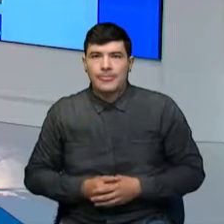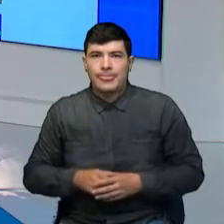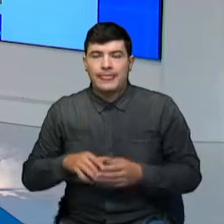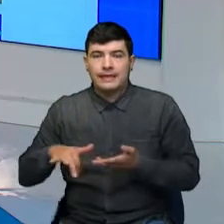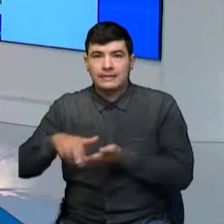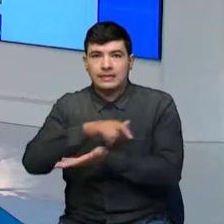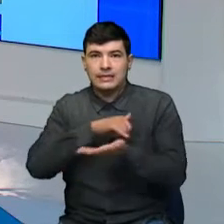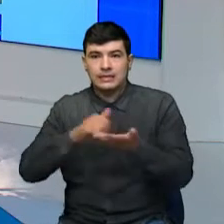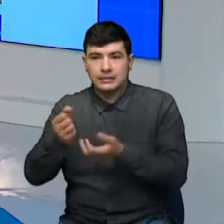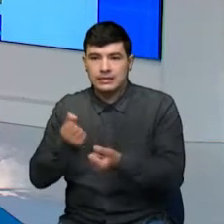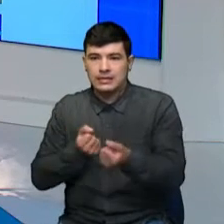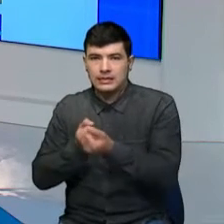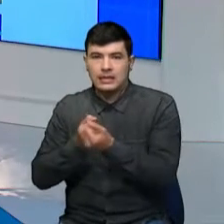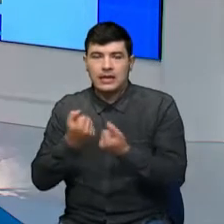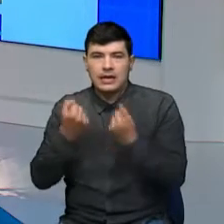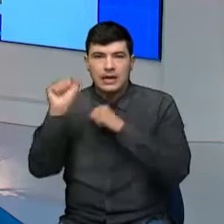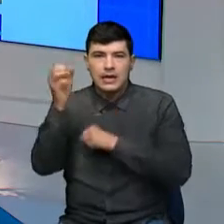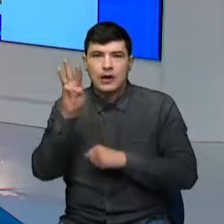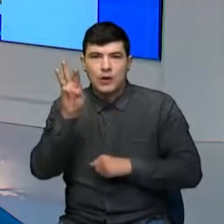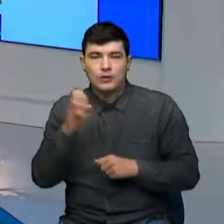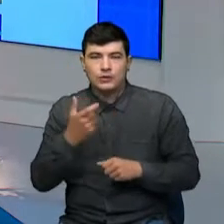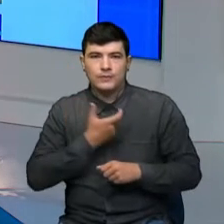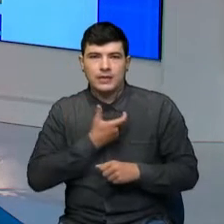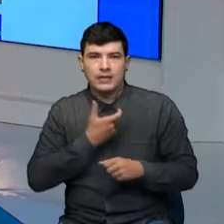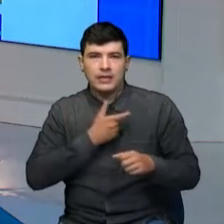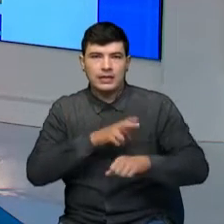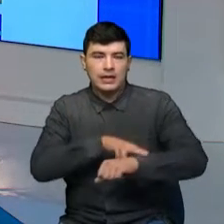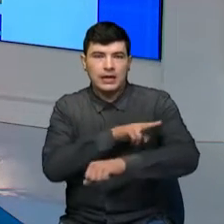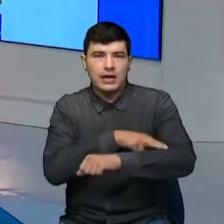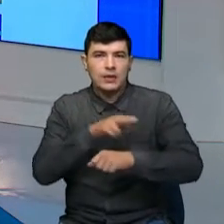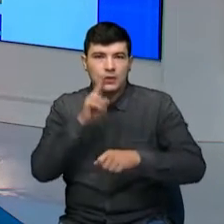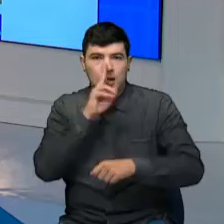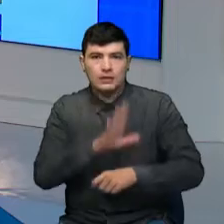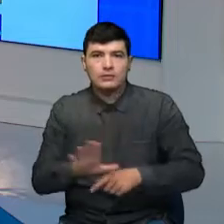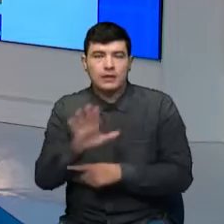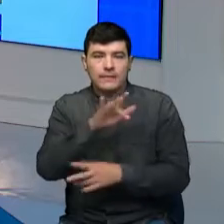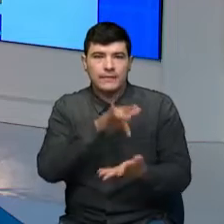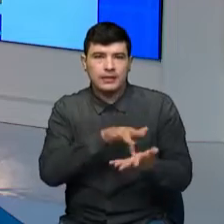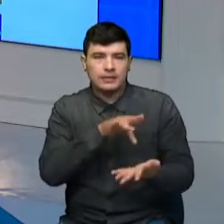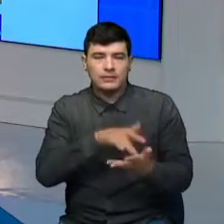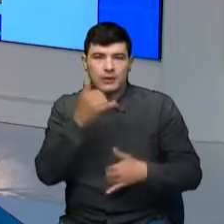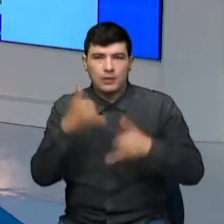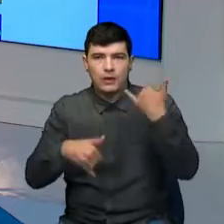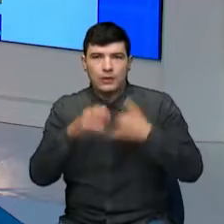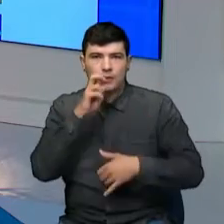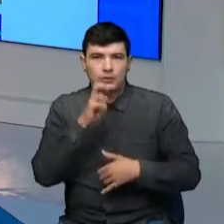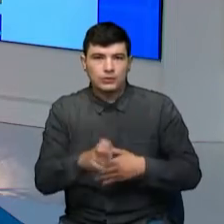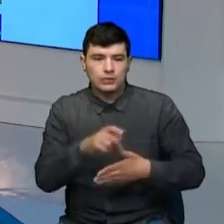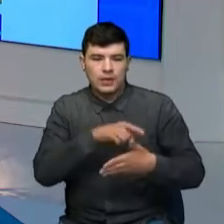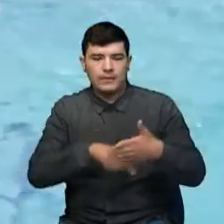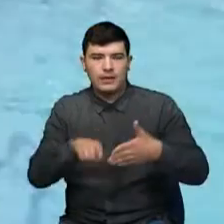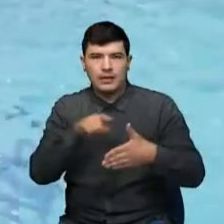Y Santander aportó 8 medallas a la delegación nacional que estuvo participando en los Juegos Juveniles Suramericanos.